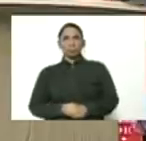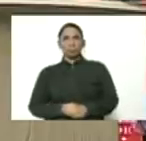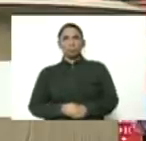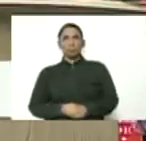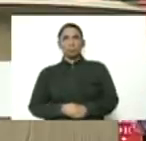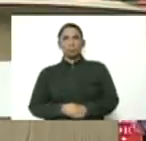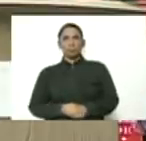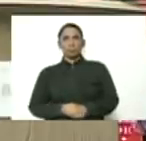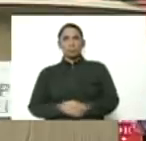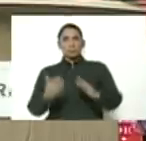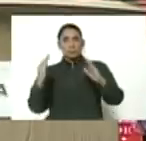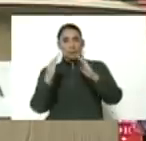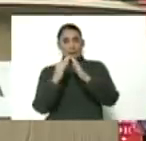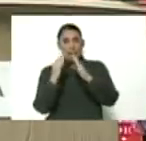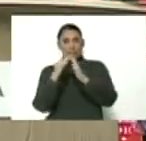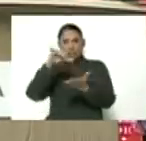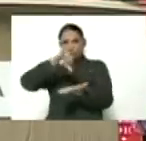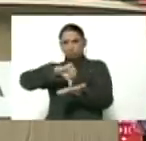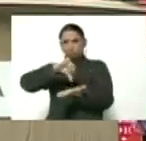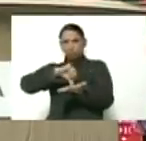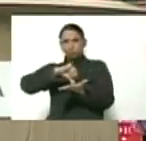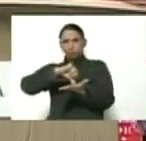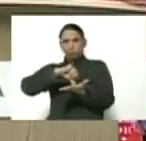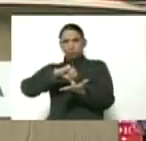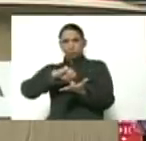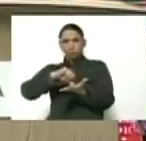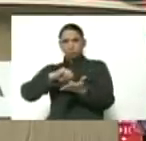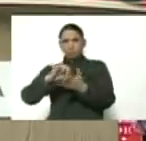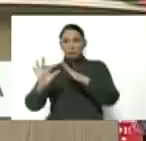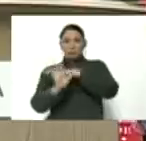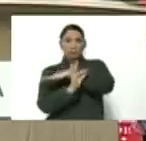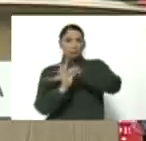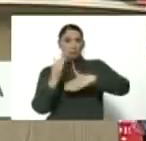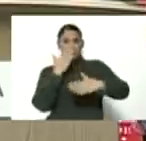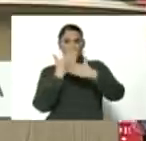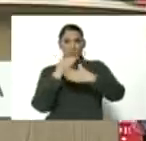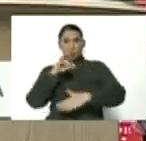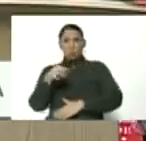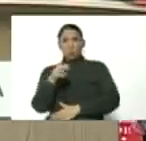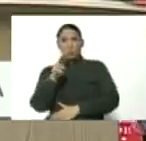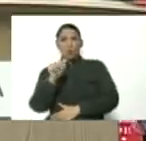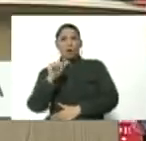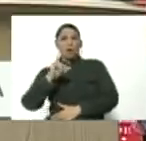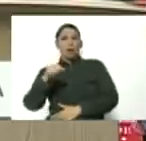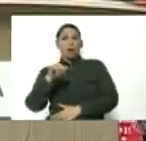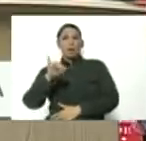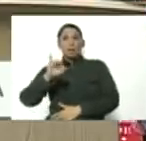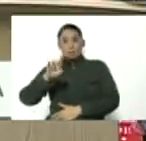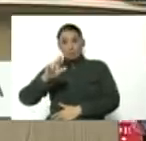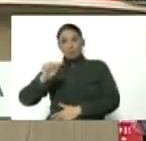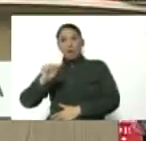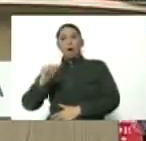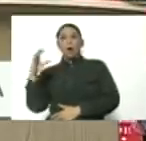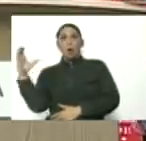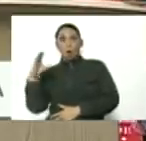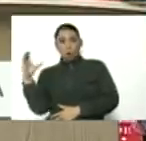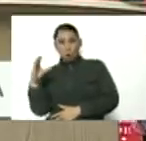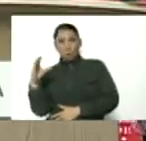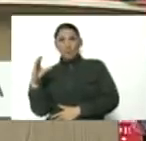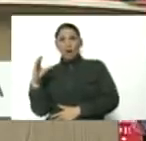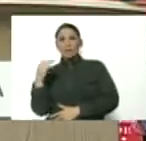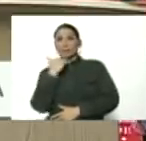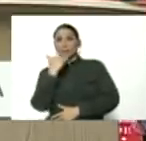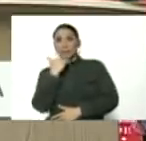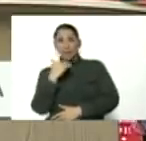su finca, que está situada en el límite de La Guajira colombiana con La Guajira venezolana, es un descuartizador, es